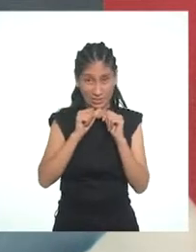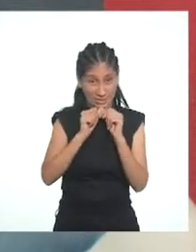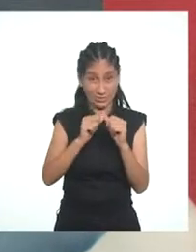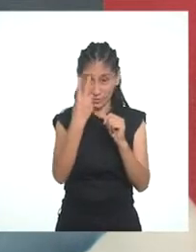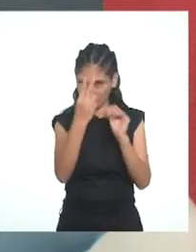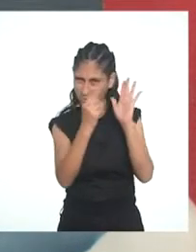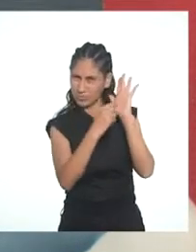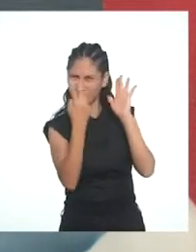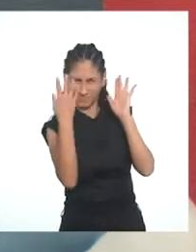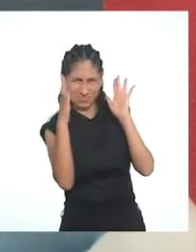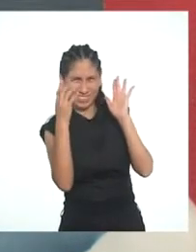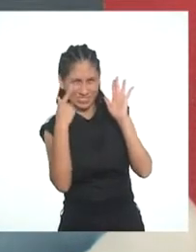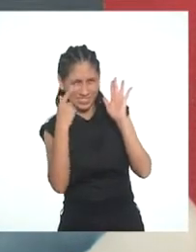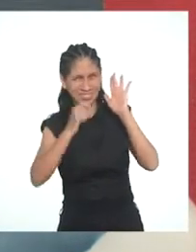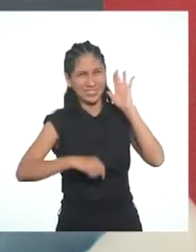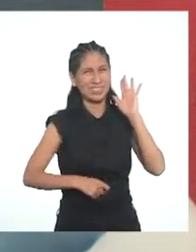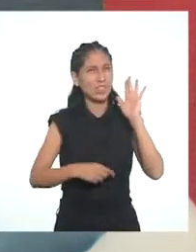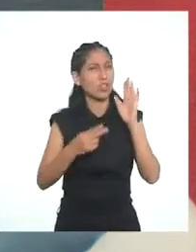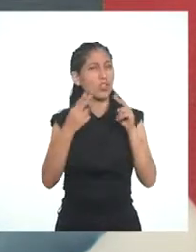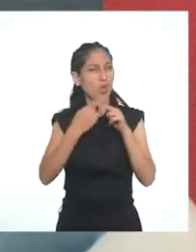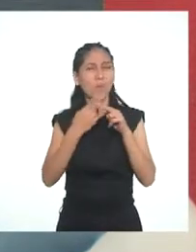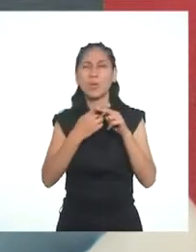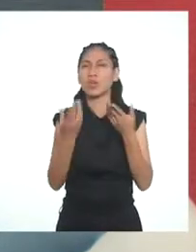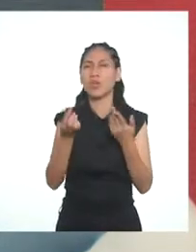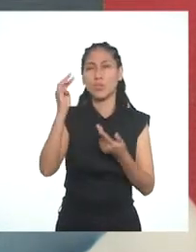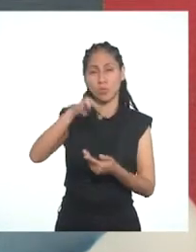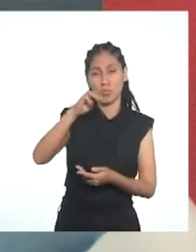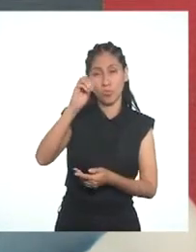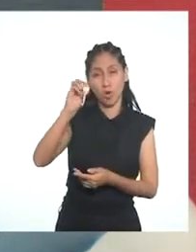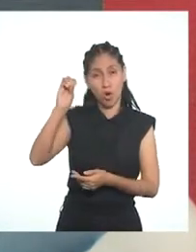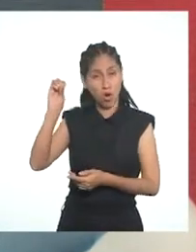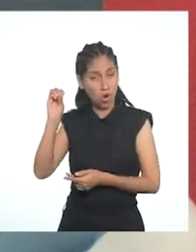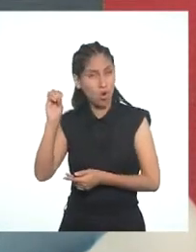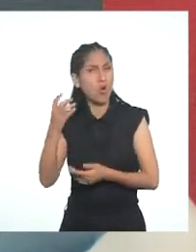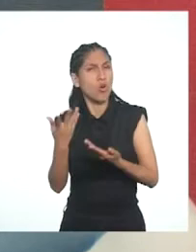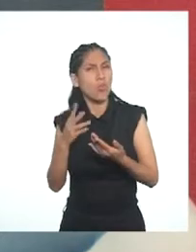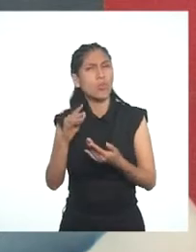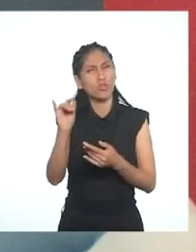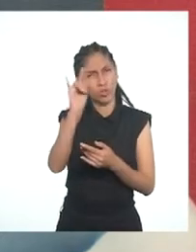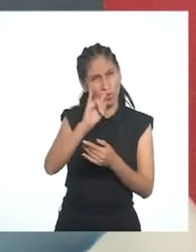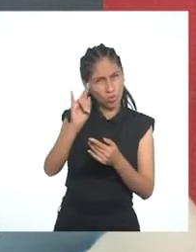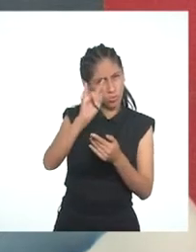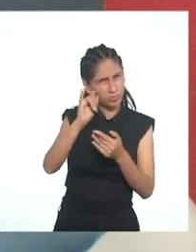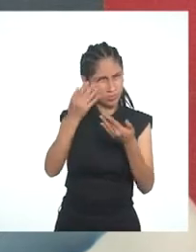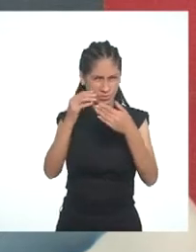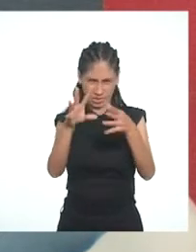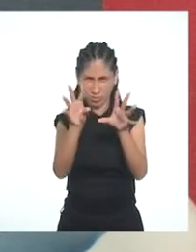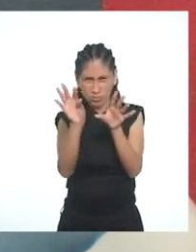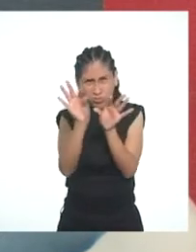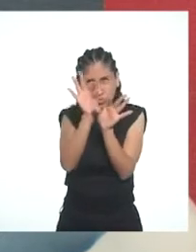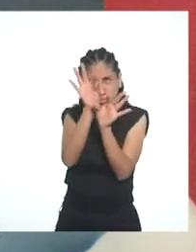que siguen te van a sonar más conocidos. Les llamamos moho. Son organismos unicelulares